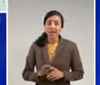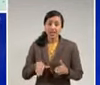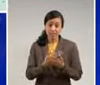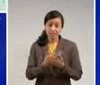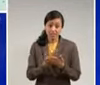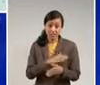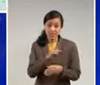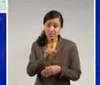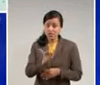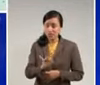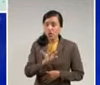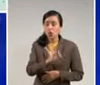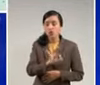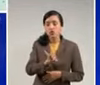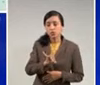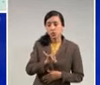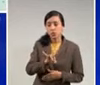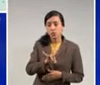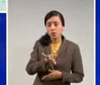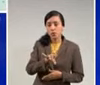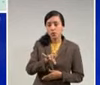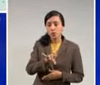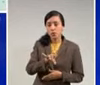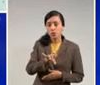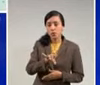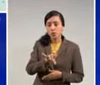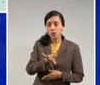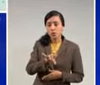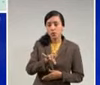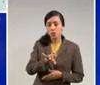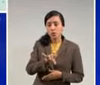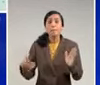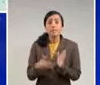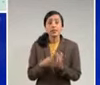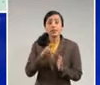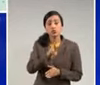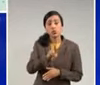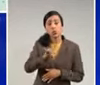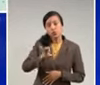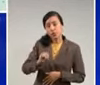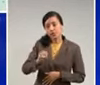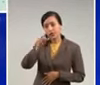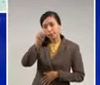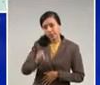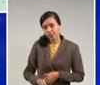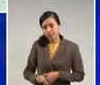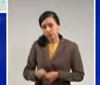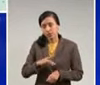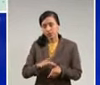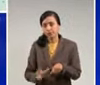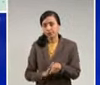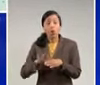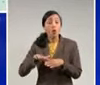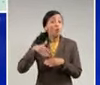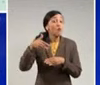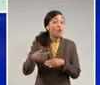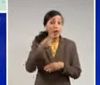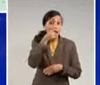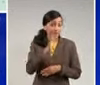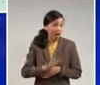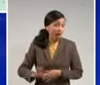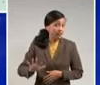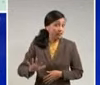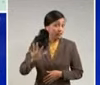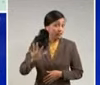países, se han reportado 1.290 casos confirmados fuera del continente africano. ¿Se acuerdan